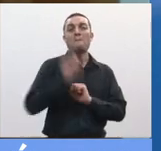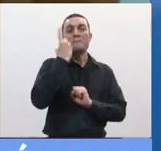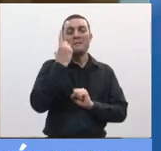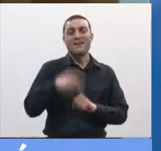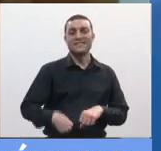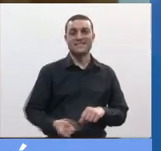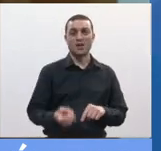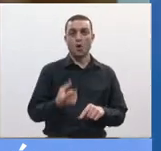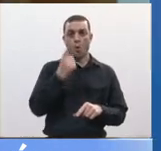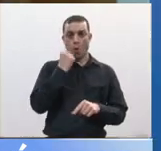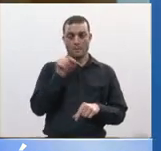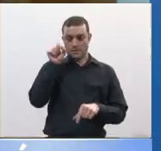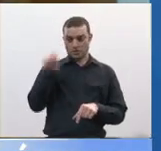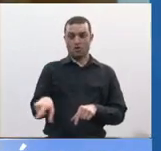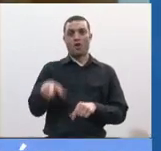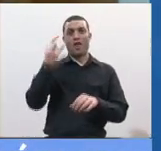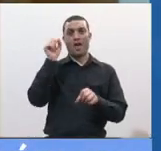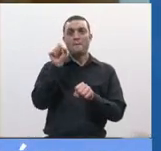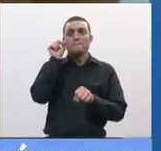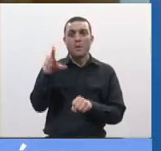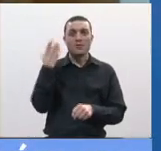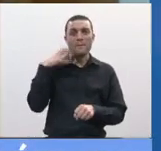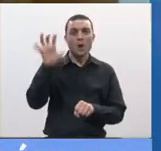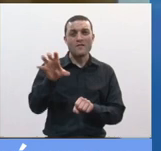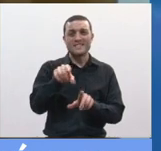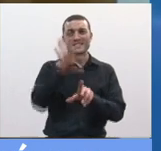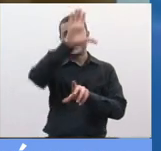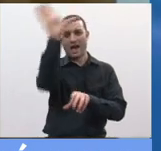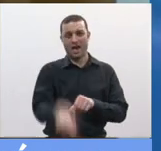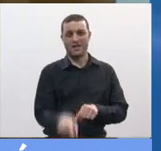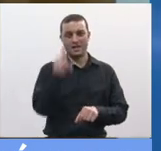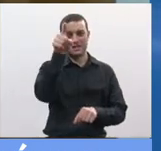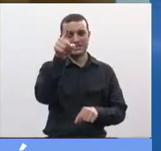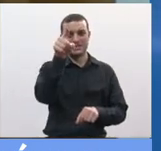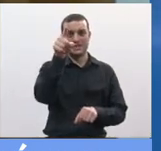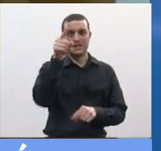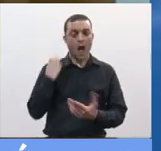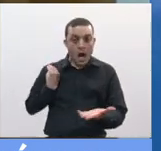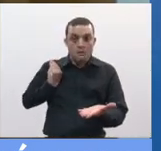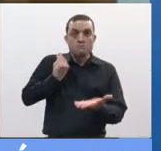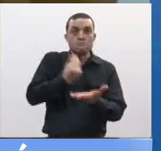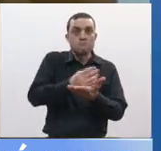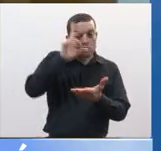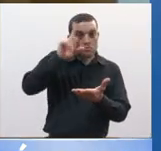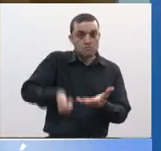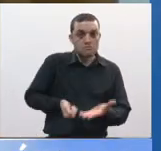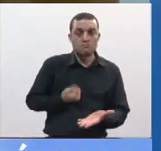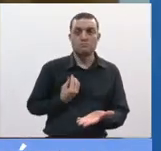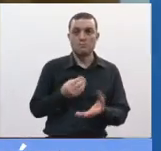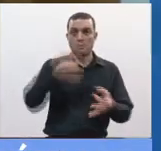responsabilidad, que no es tampoco la última instancia, ¿verdad? Porque sea de la religión que